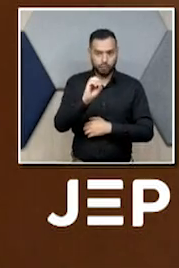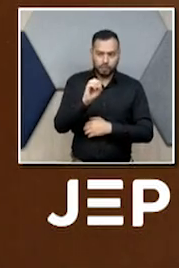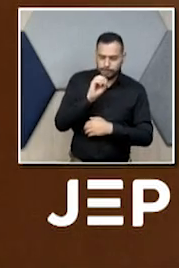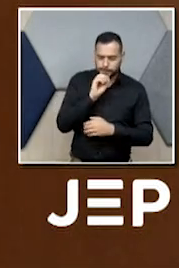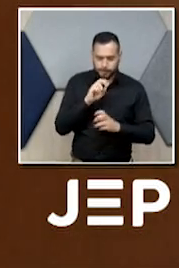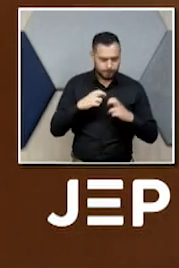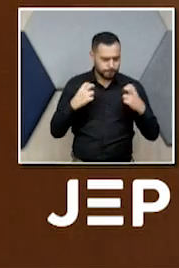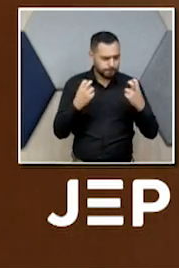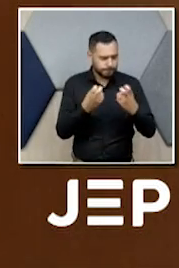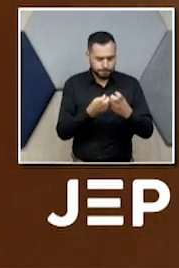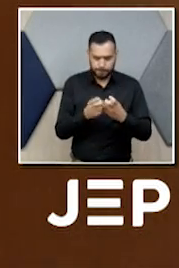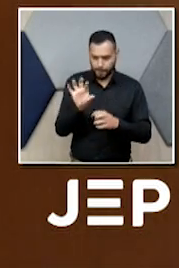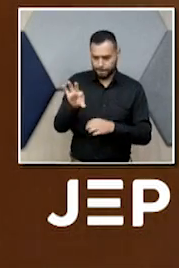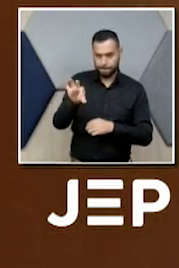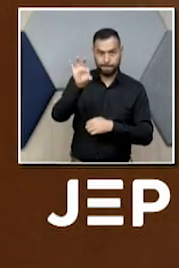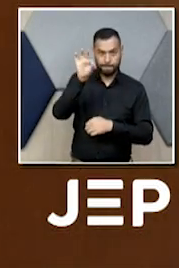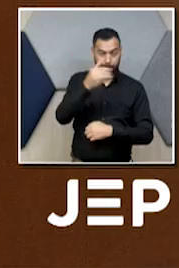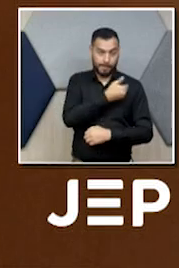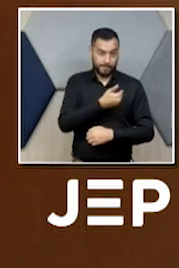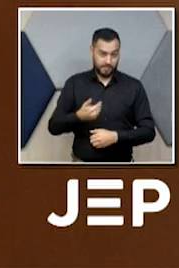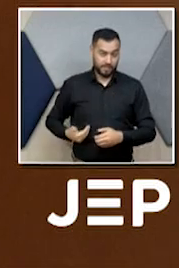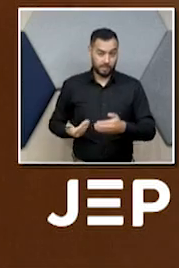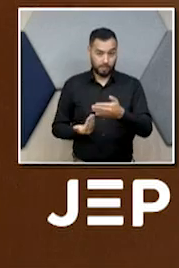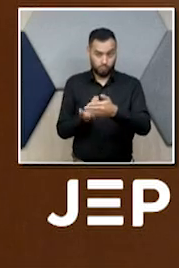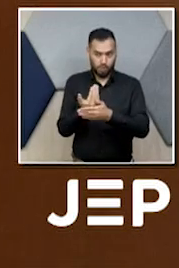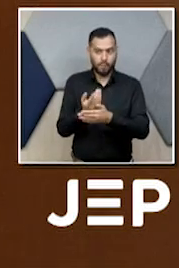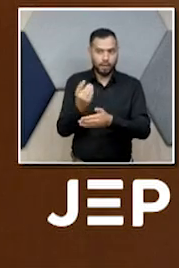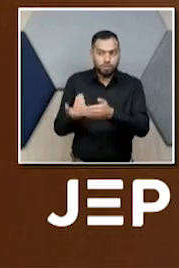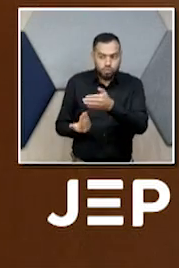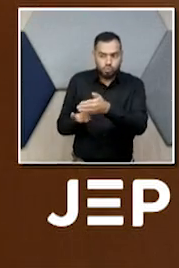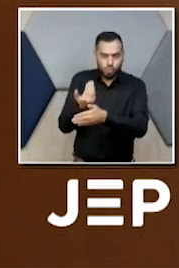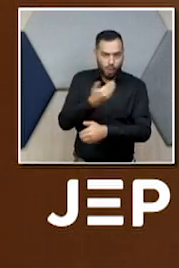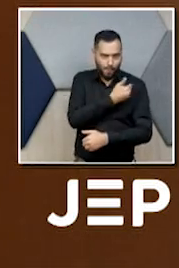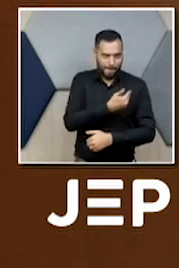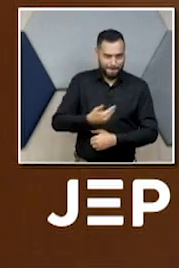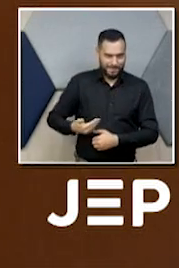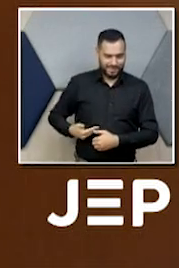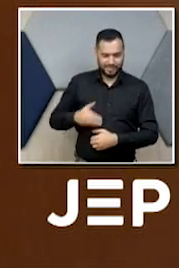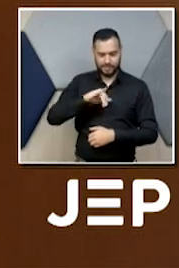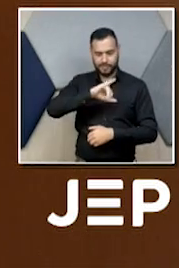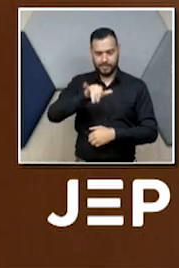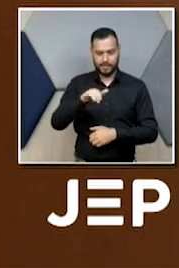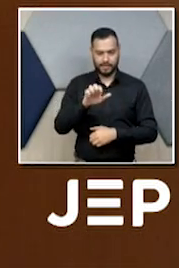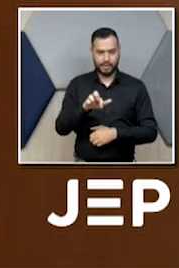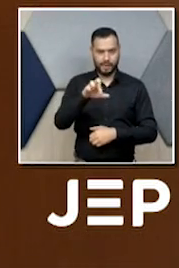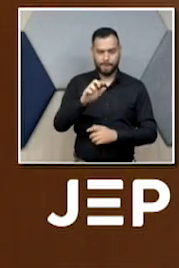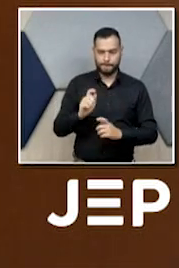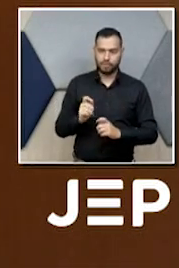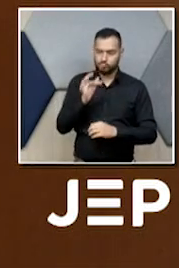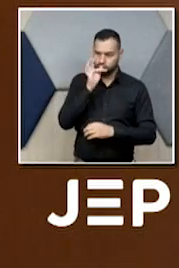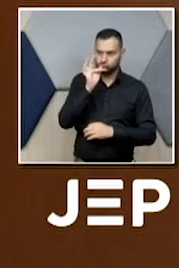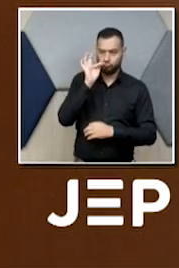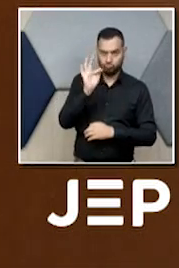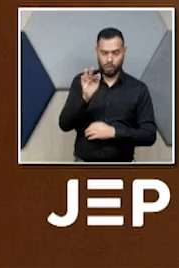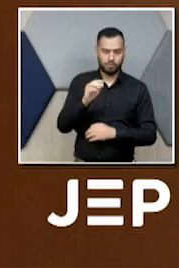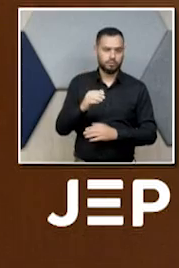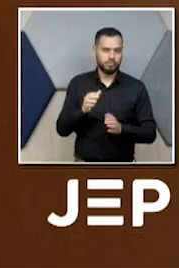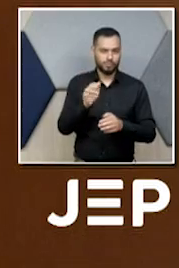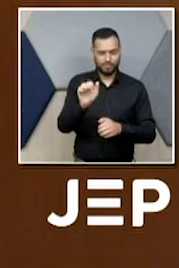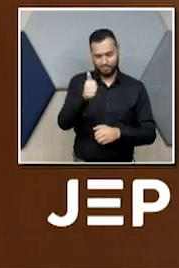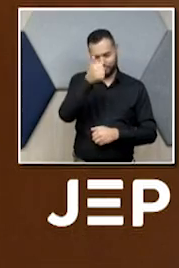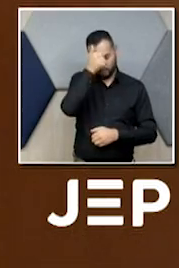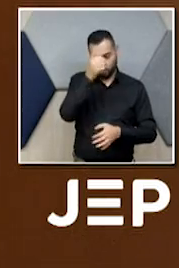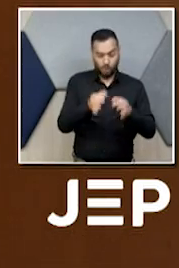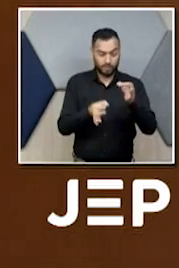que tome el juramento del nuevo presidente de la Jurisdicción Especial para la Paz, magistrado Roberto Carlos